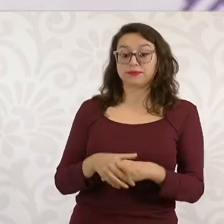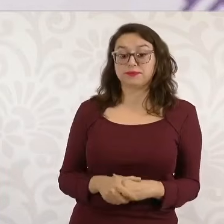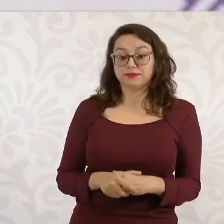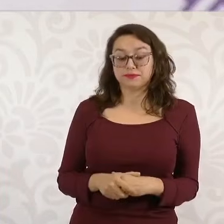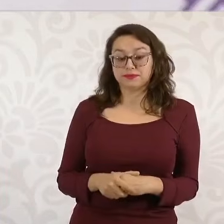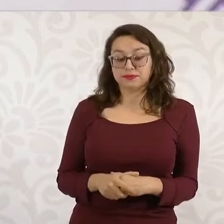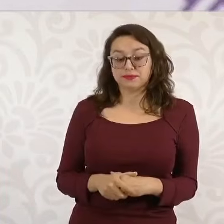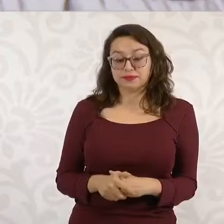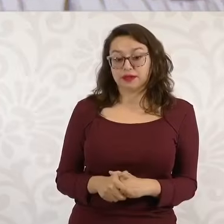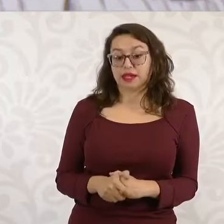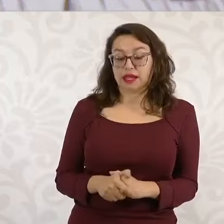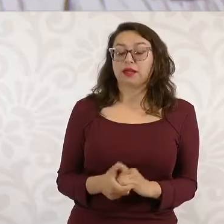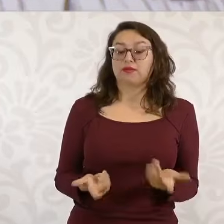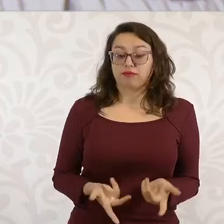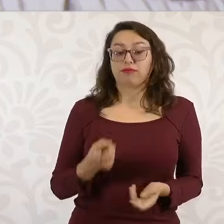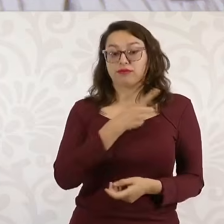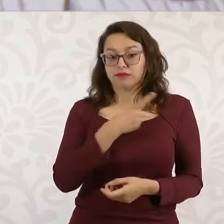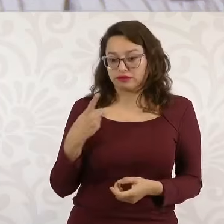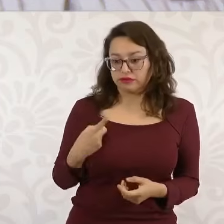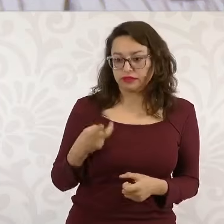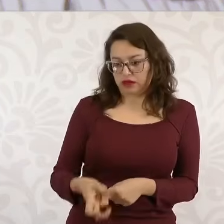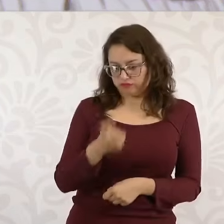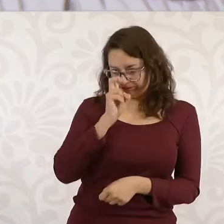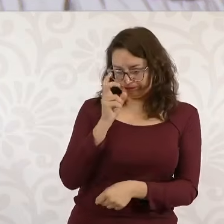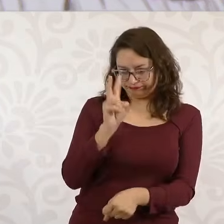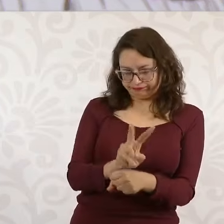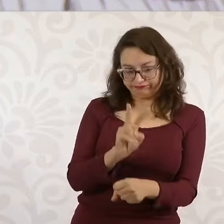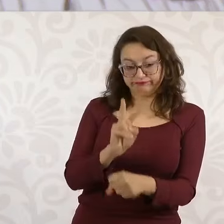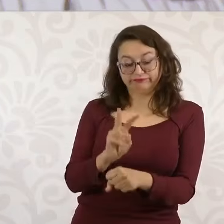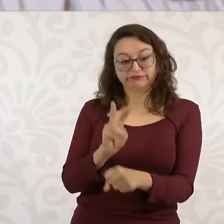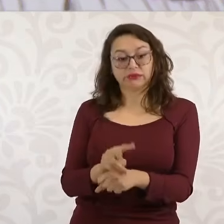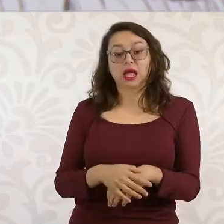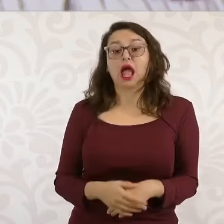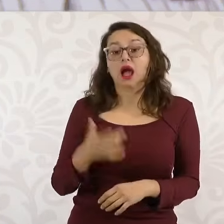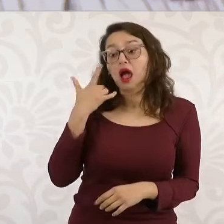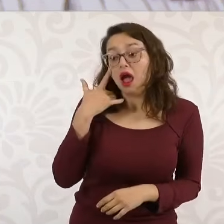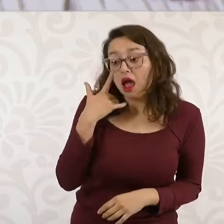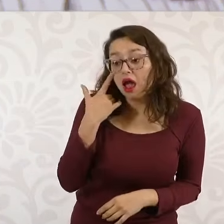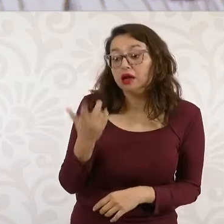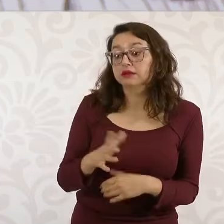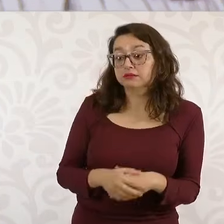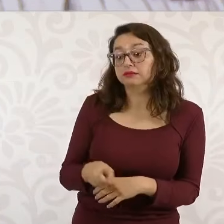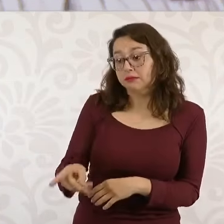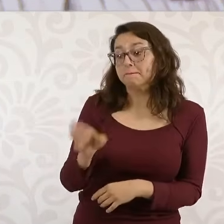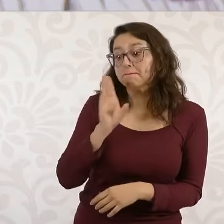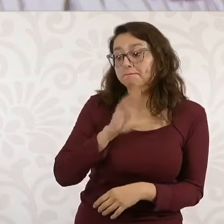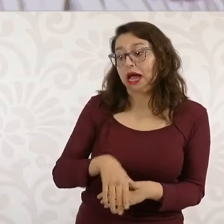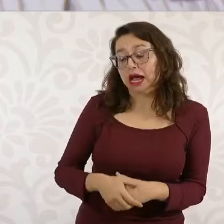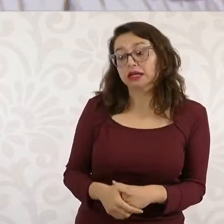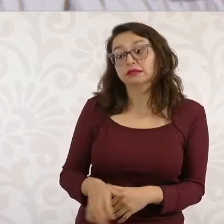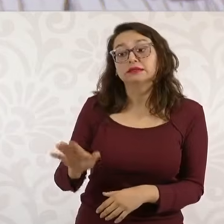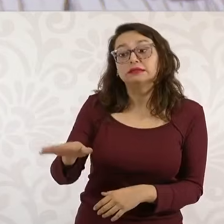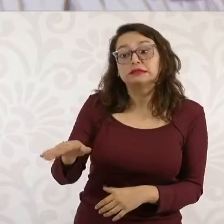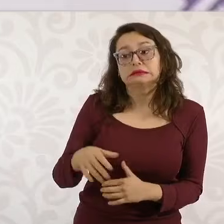con medidas precautorias, ¿no? O sea, no es de que, ay, pues hoy estás usando más recursos, hoy es